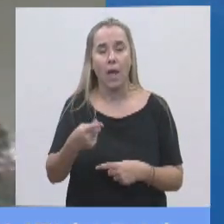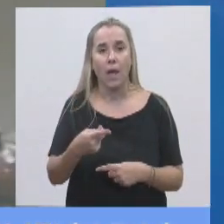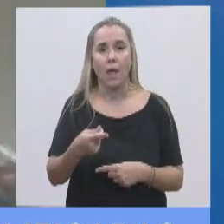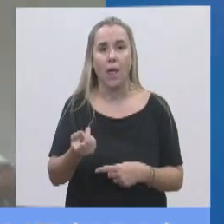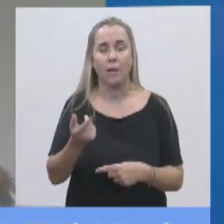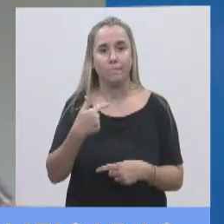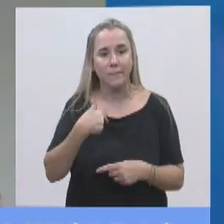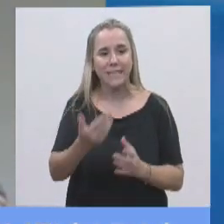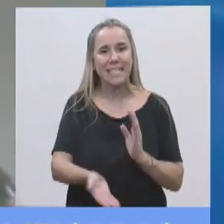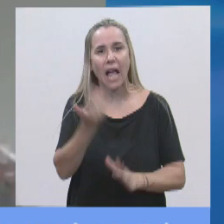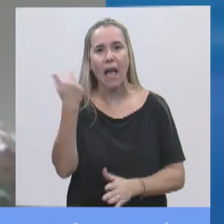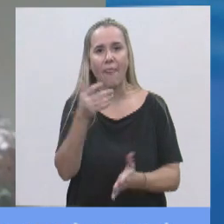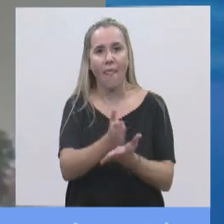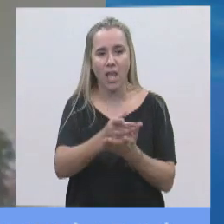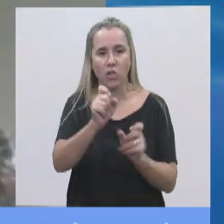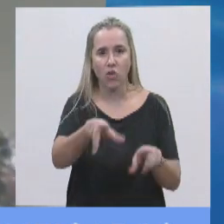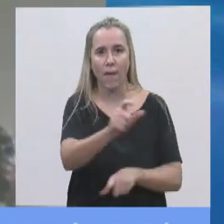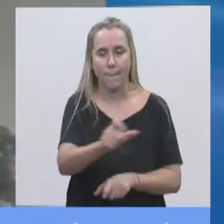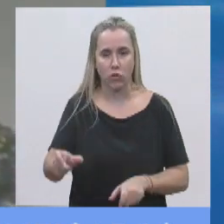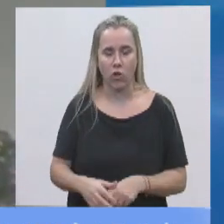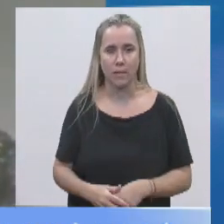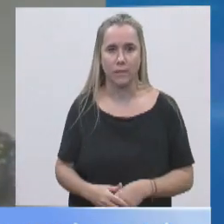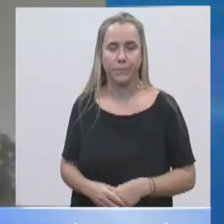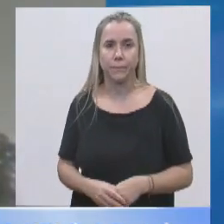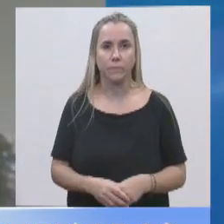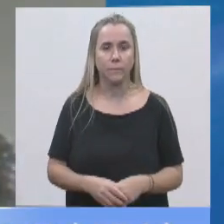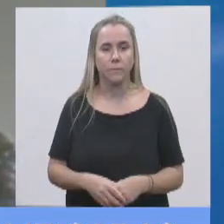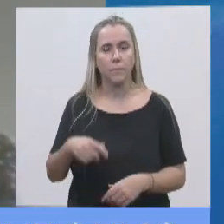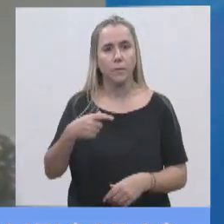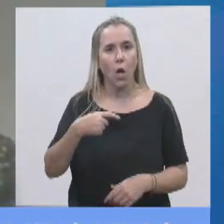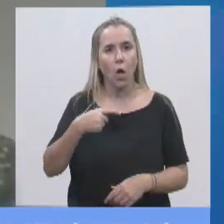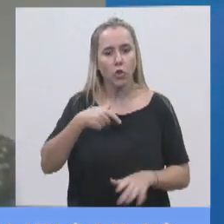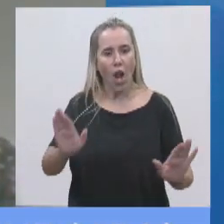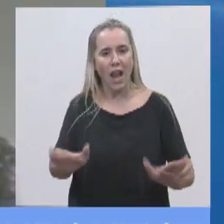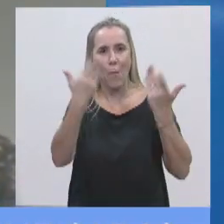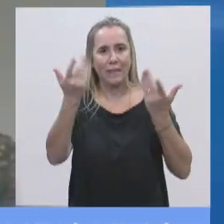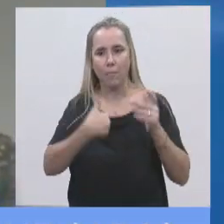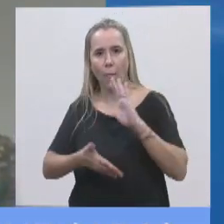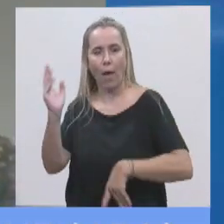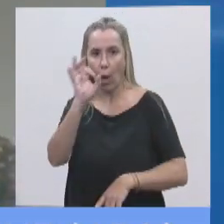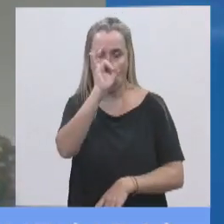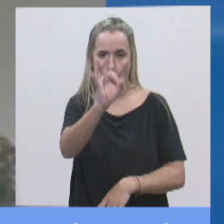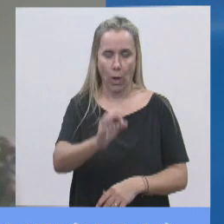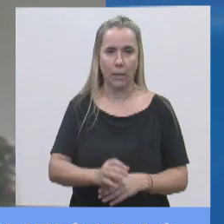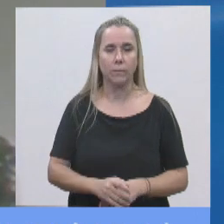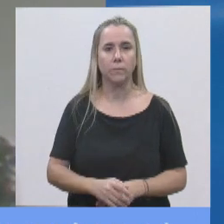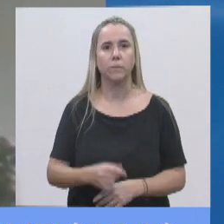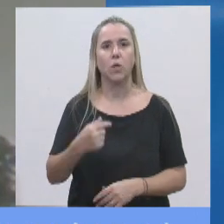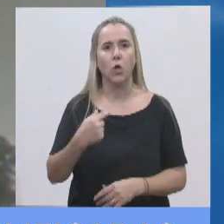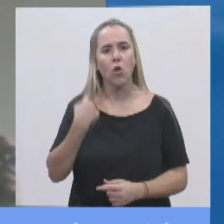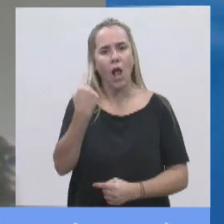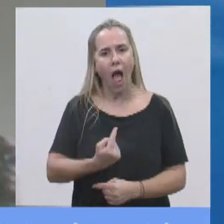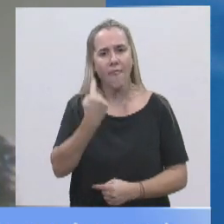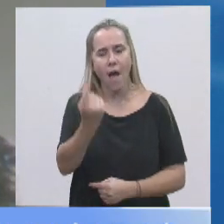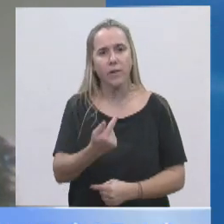estuvieron quitando derechos a la gente. Y nunca me levanté de una sesión. Cada vez que